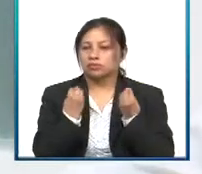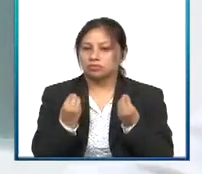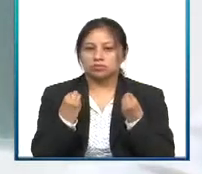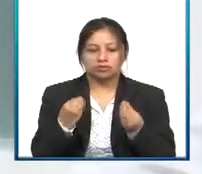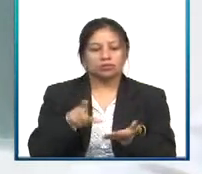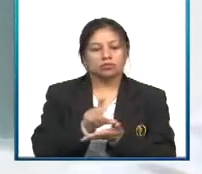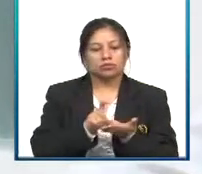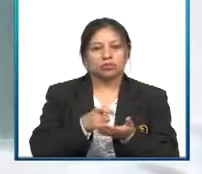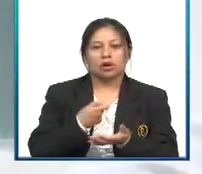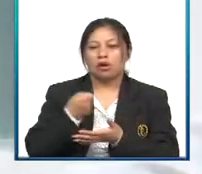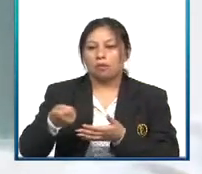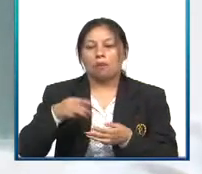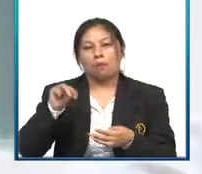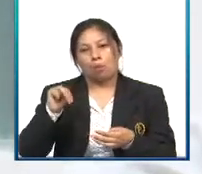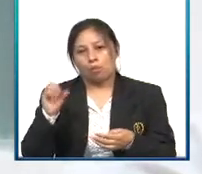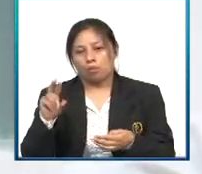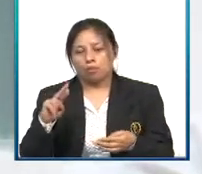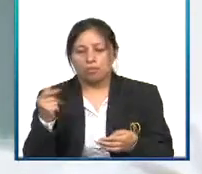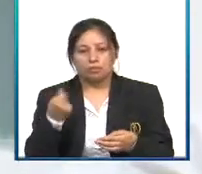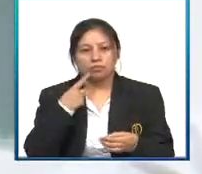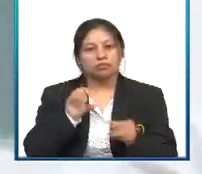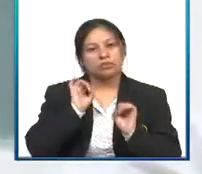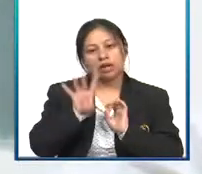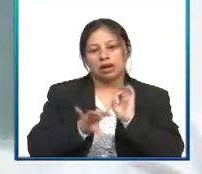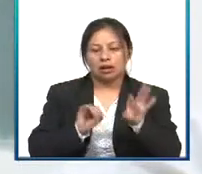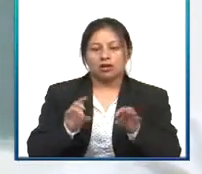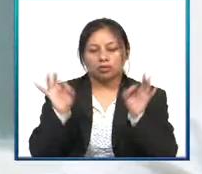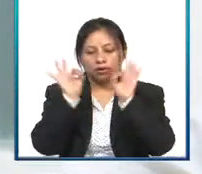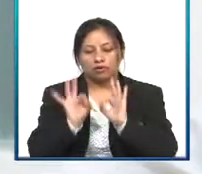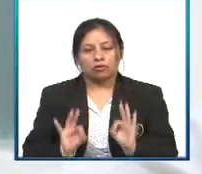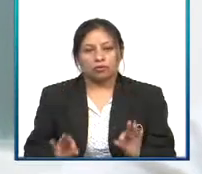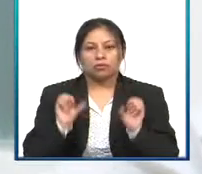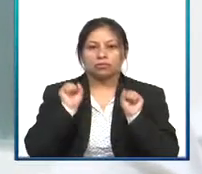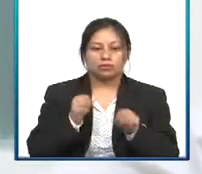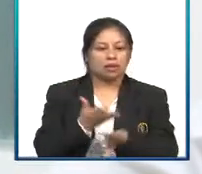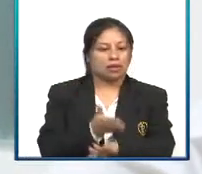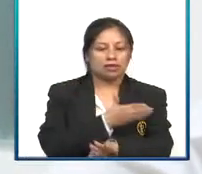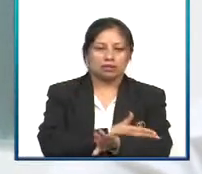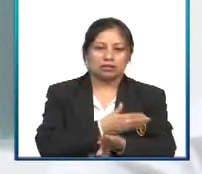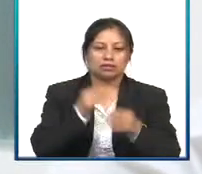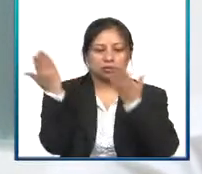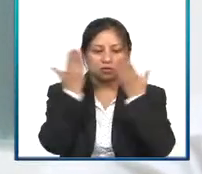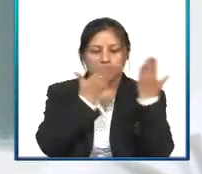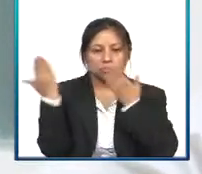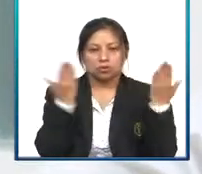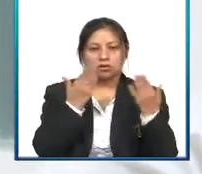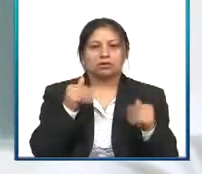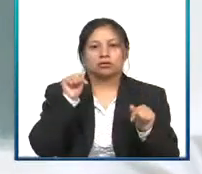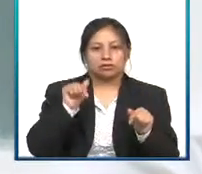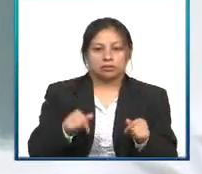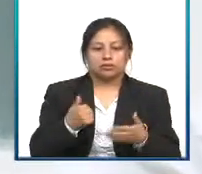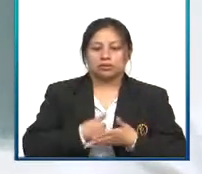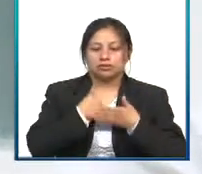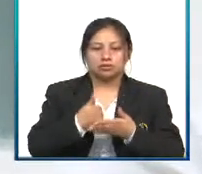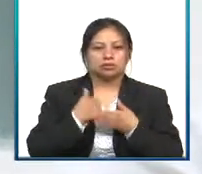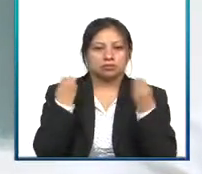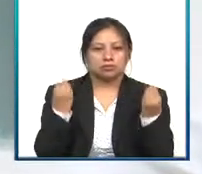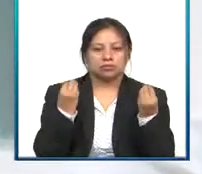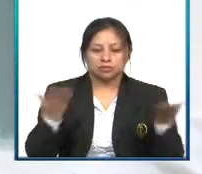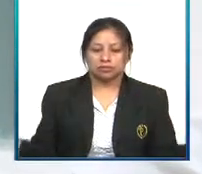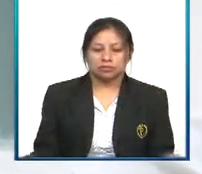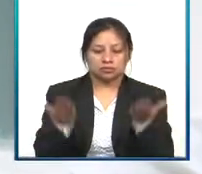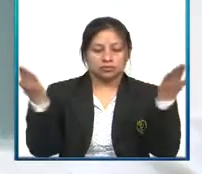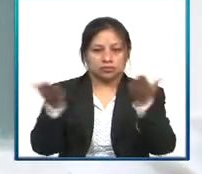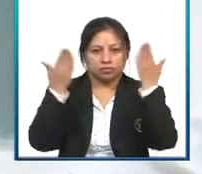los colegios no nos cobren mora o tomen alguna acción que nos pueda retrasar con nuestros estudios. Y a esto nos ayudó a nosotros a